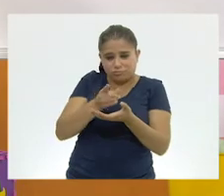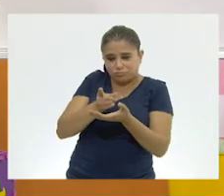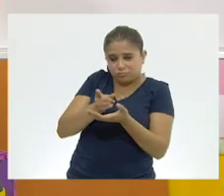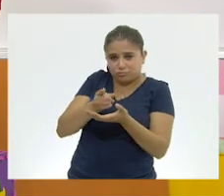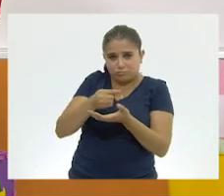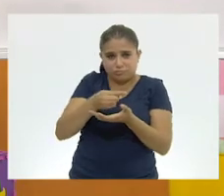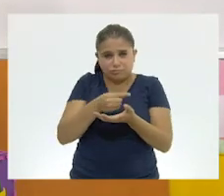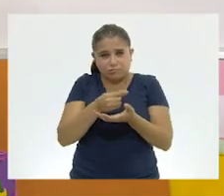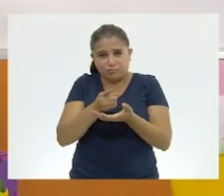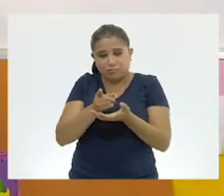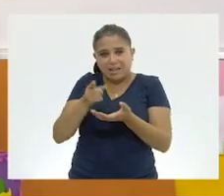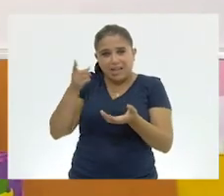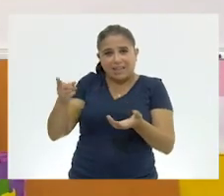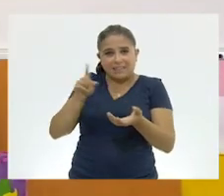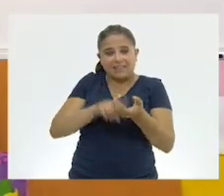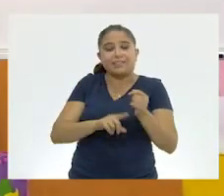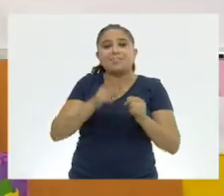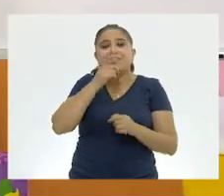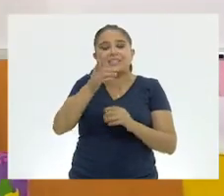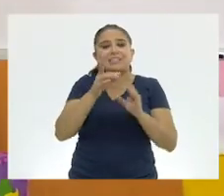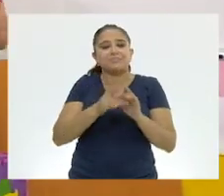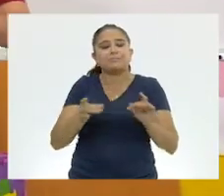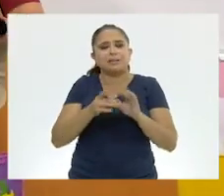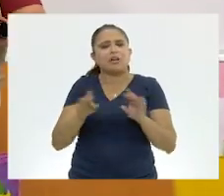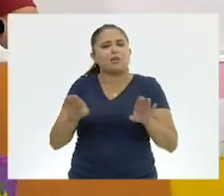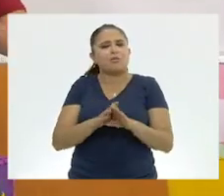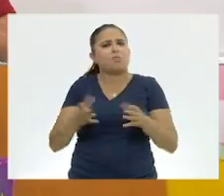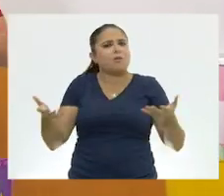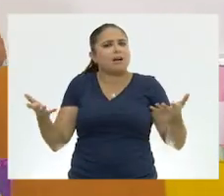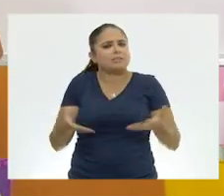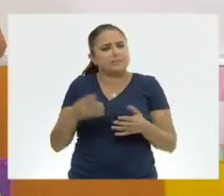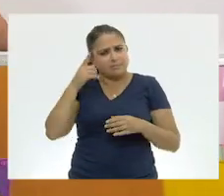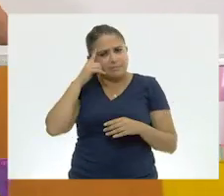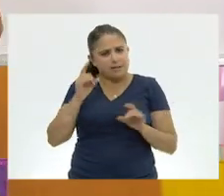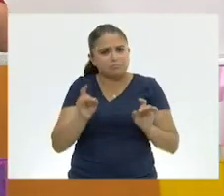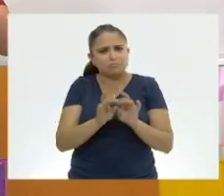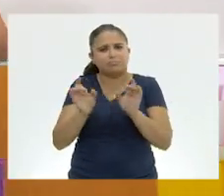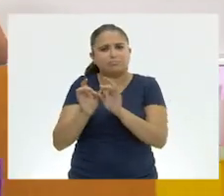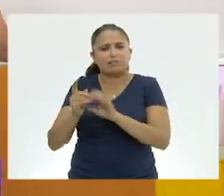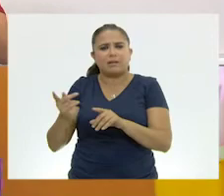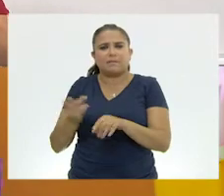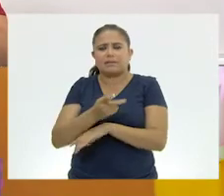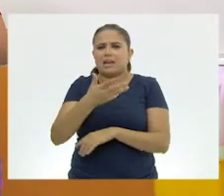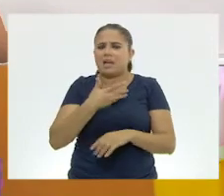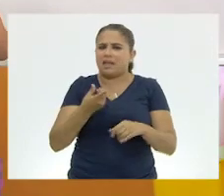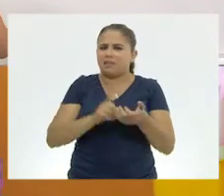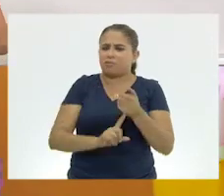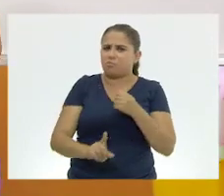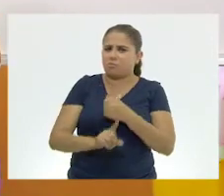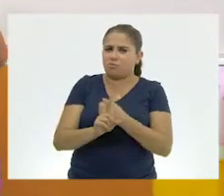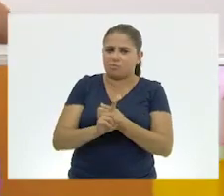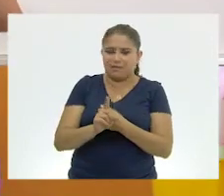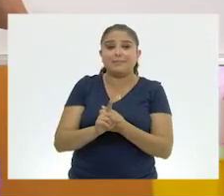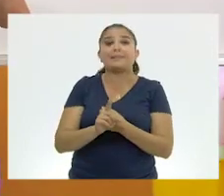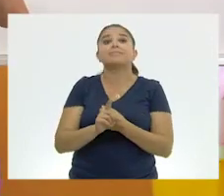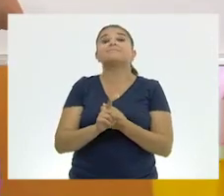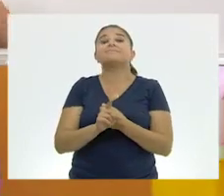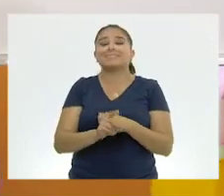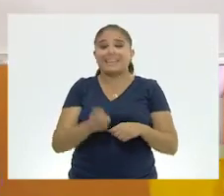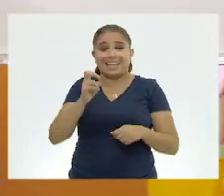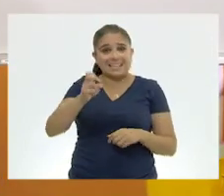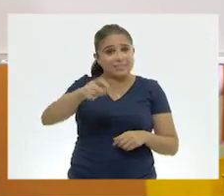adentro. Aquí adentro, que es la que te dice cómo actuar en las situaciones que te empiezan a causar conflicto. Y entonces